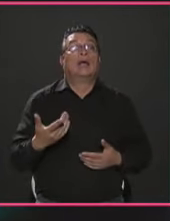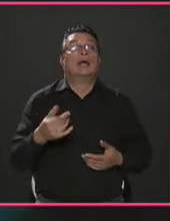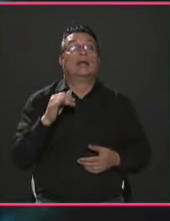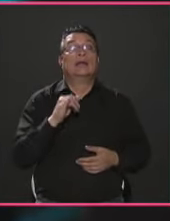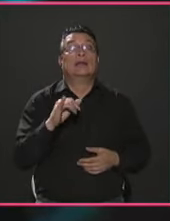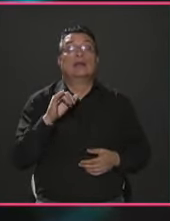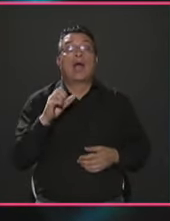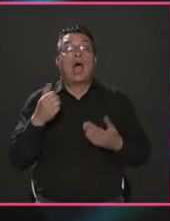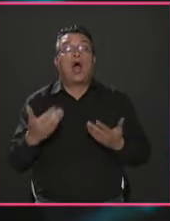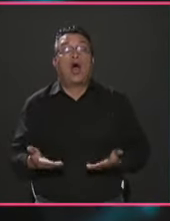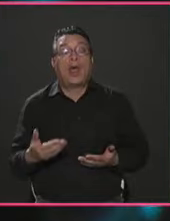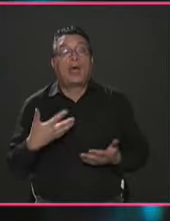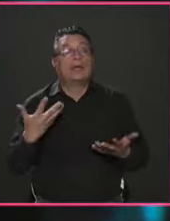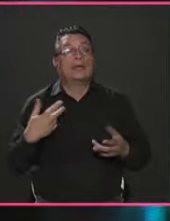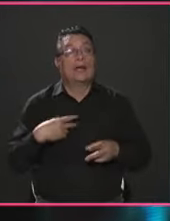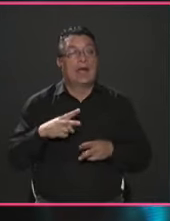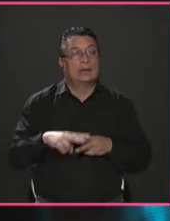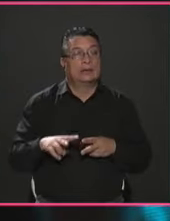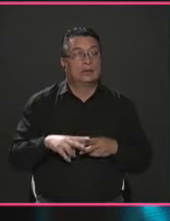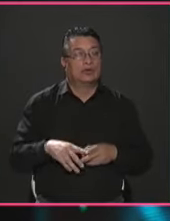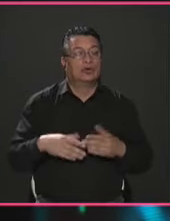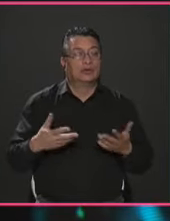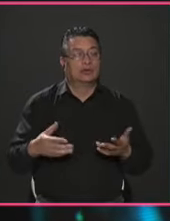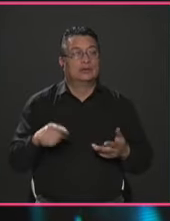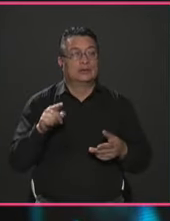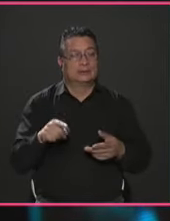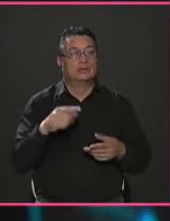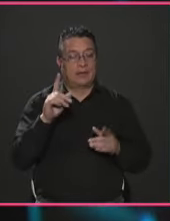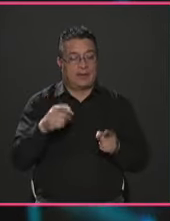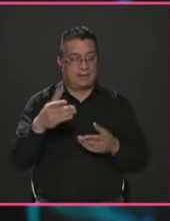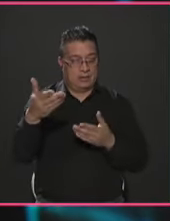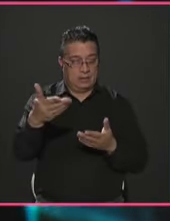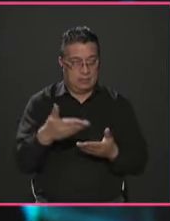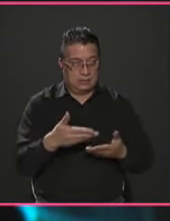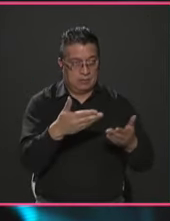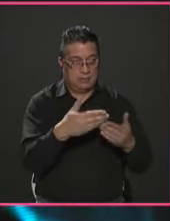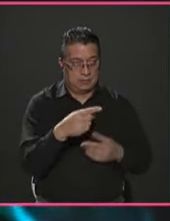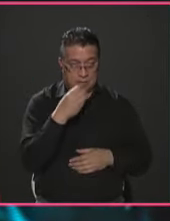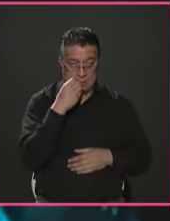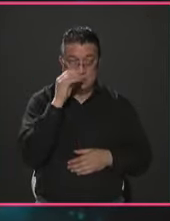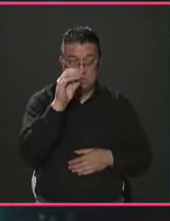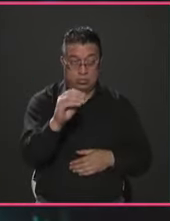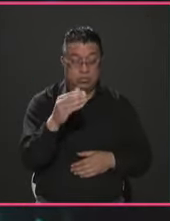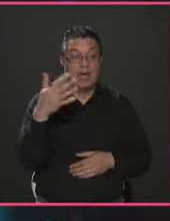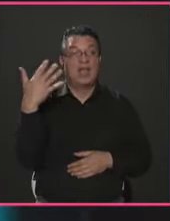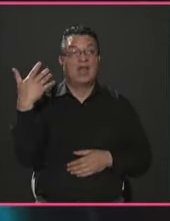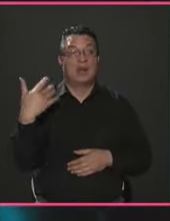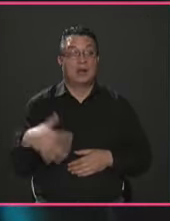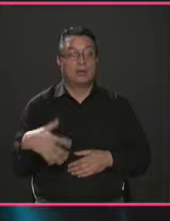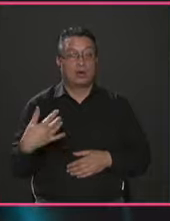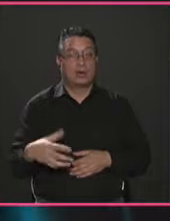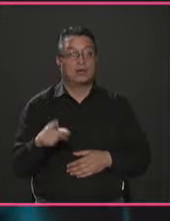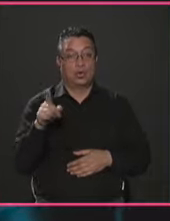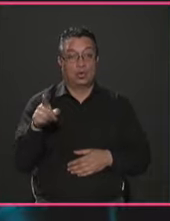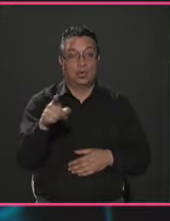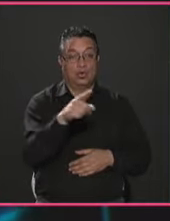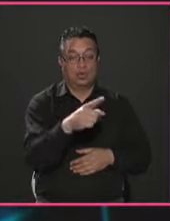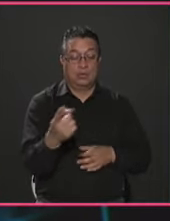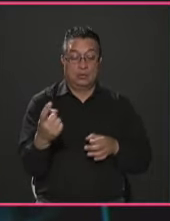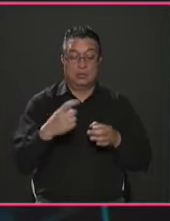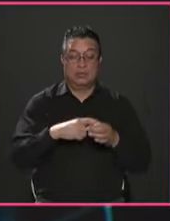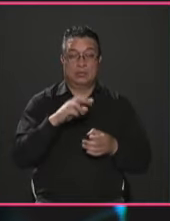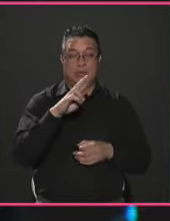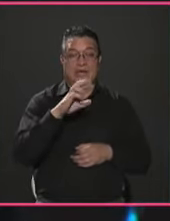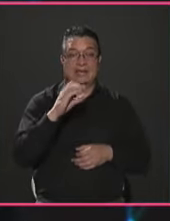que les puedo comentar a los que están aquí eh los tenemos que dejar invitados y decirles una cosa muy importante ustedes son parte de un récord